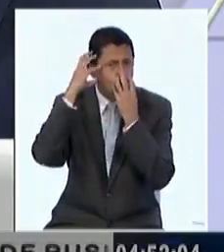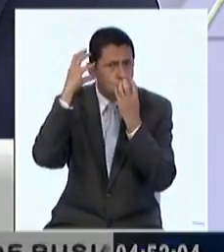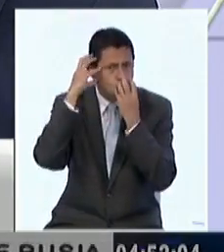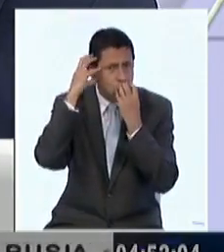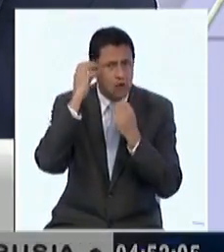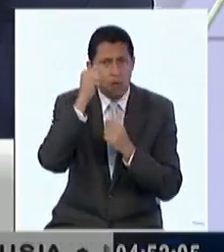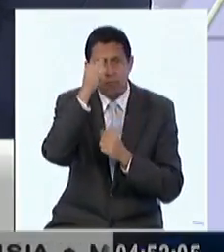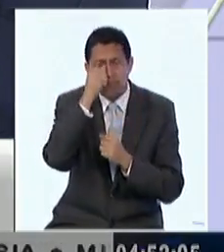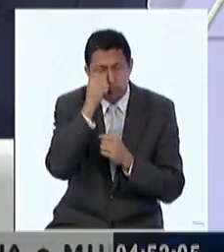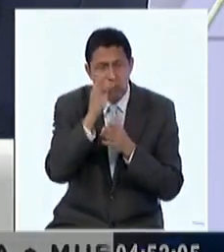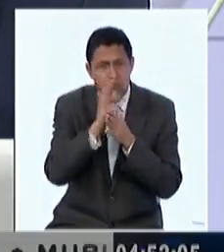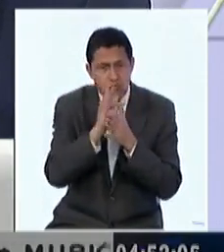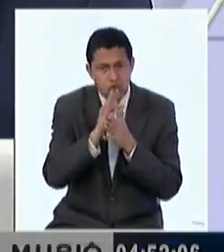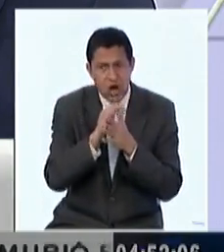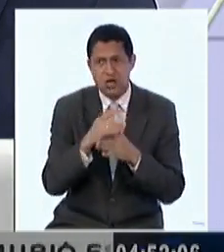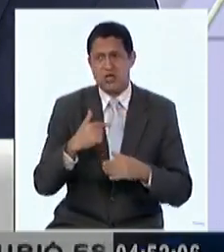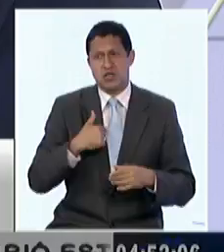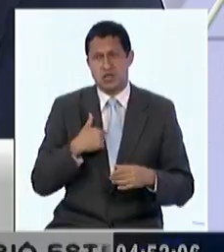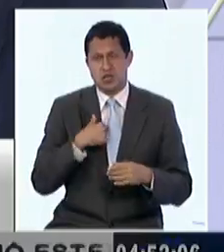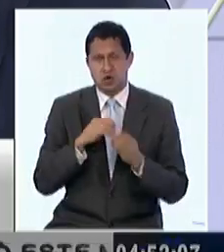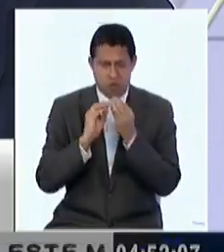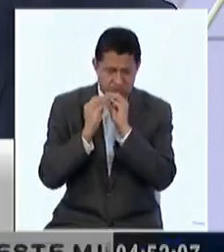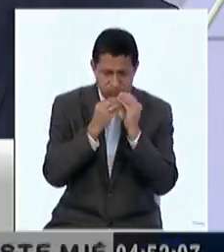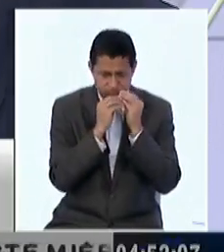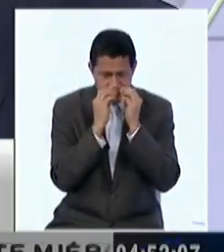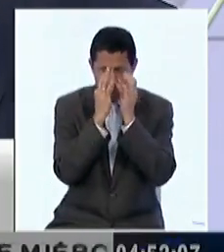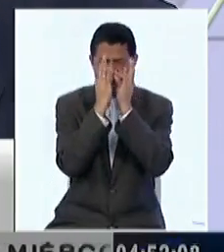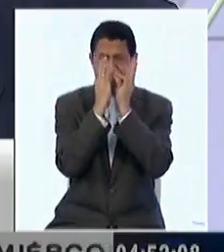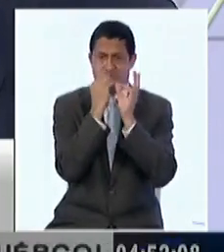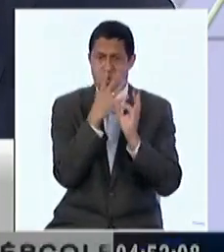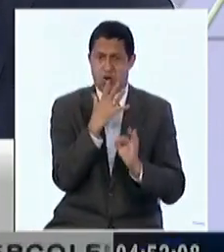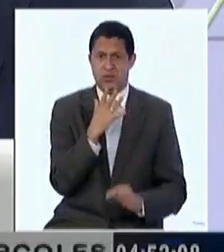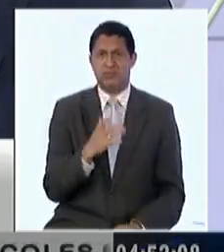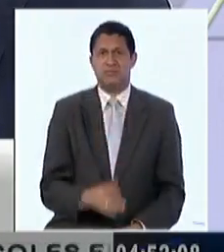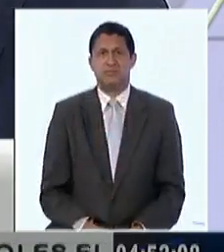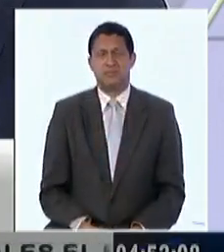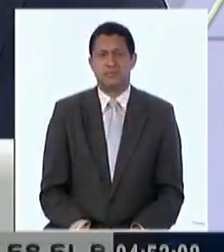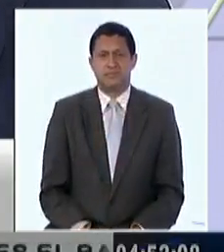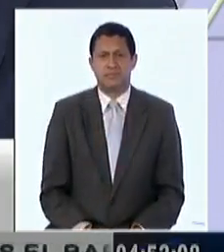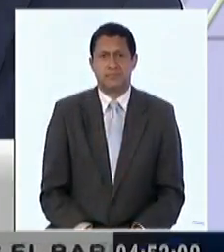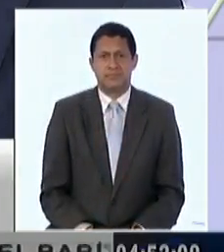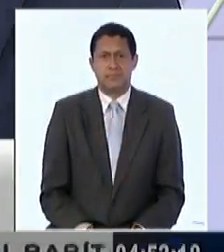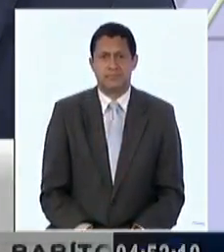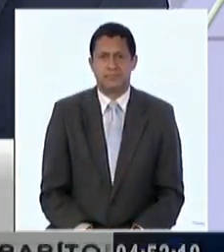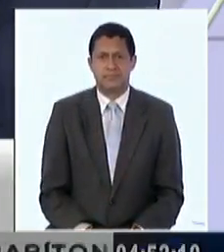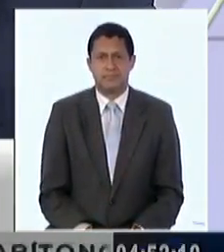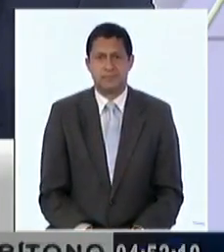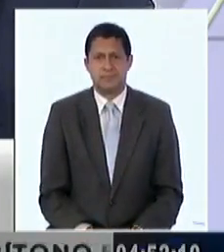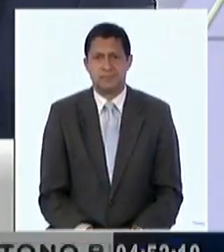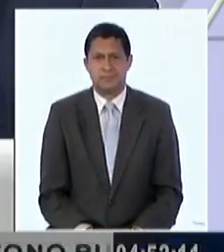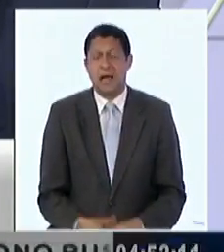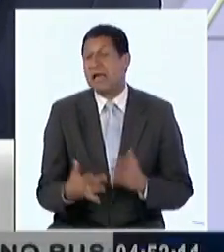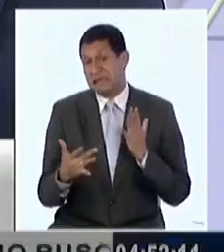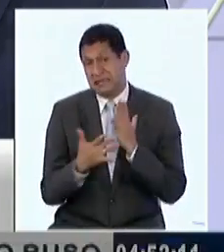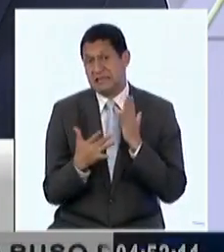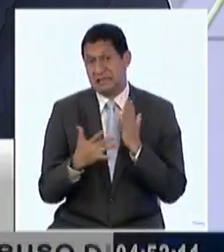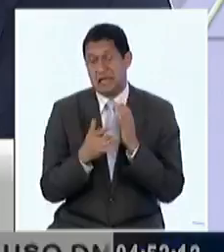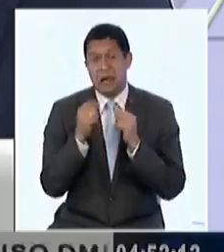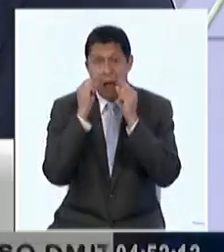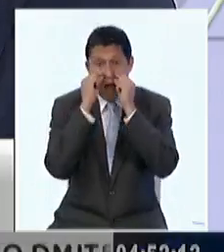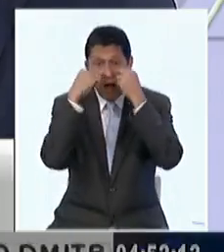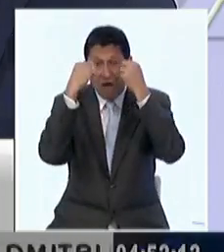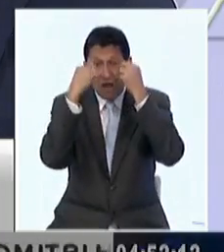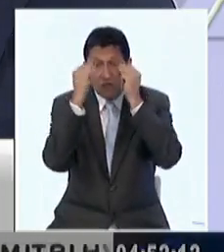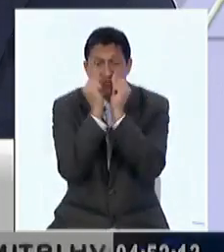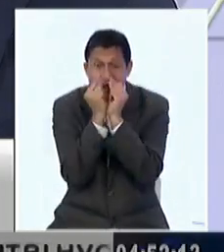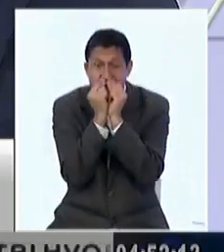cirugía funcional, mientras que el cirujano plástico entra y hace la cirugía plástica, la parte estética de la nariz. La técnica abierta o cerrada